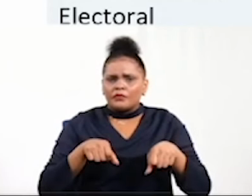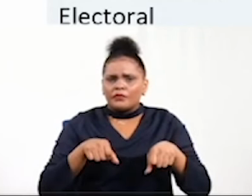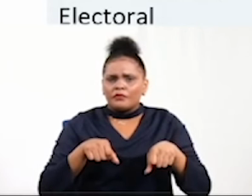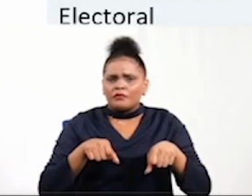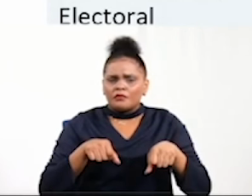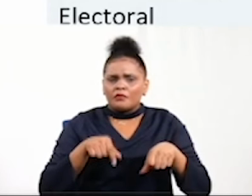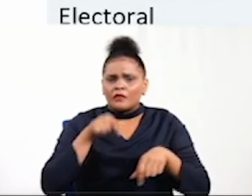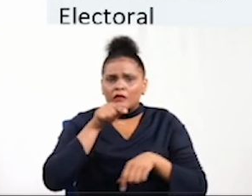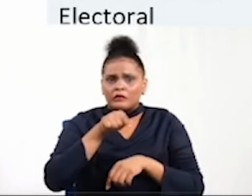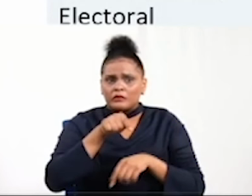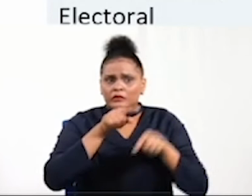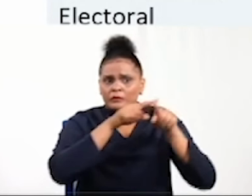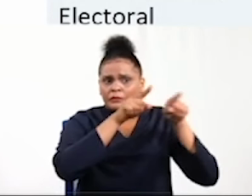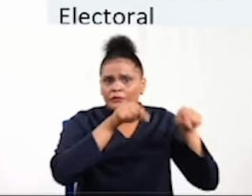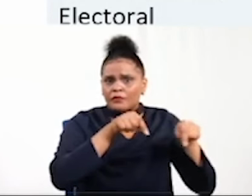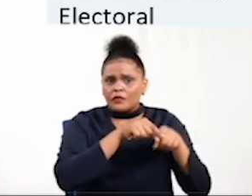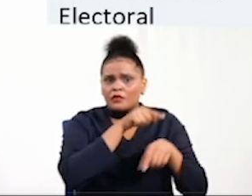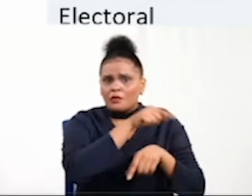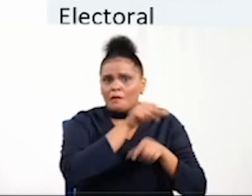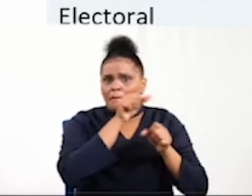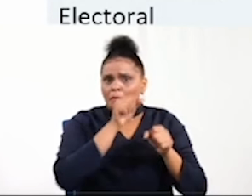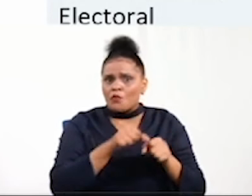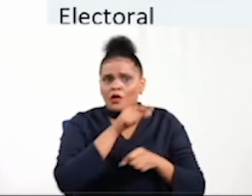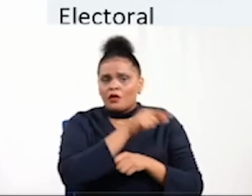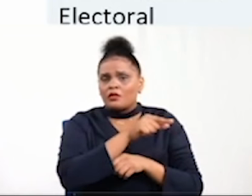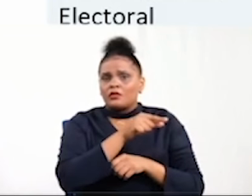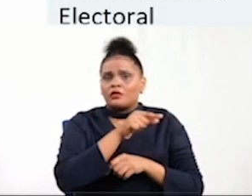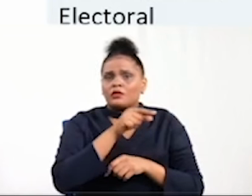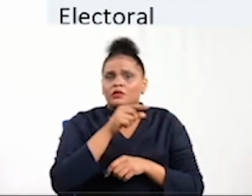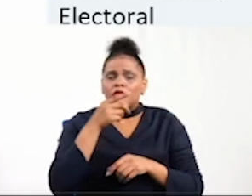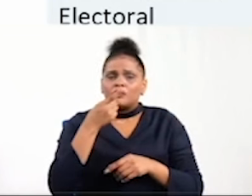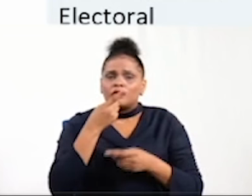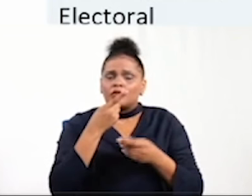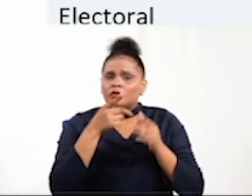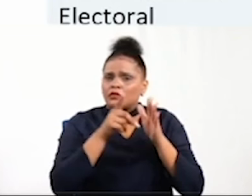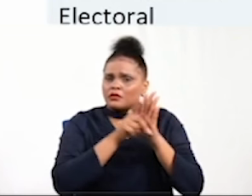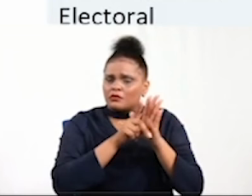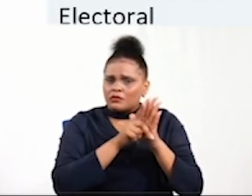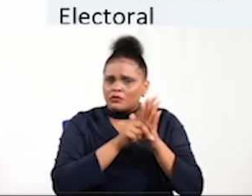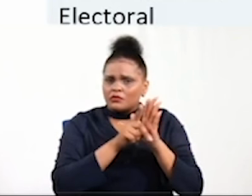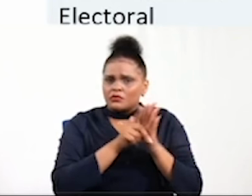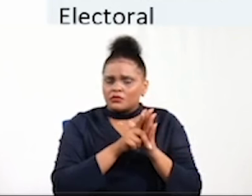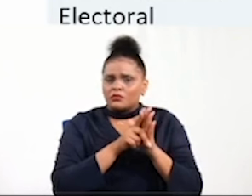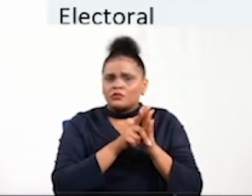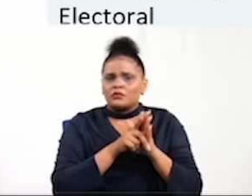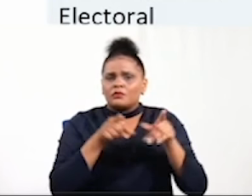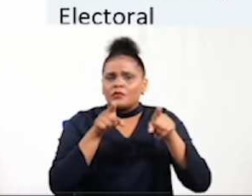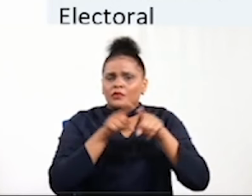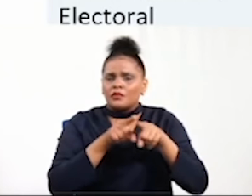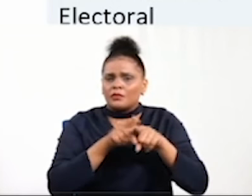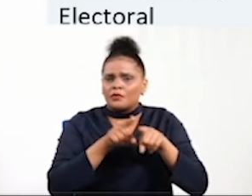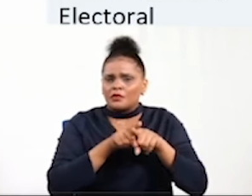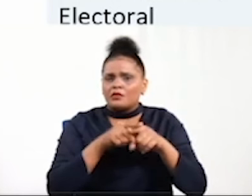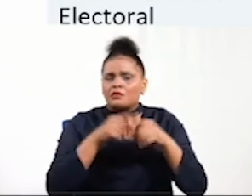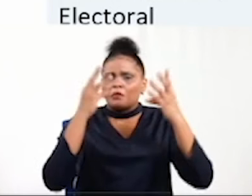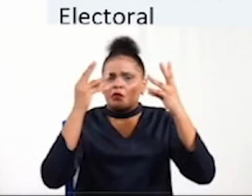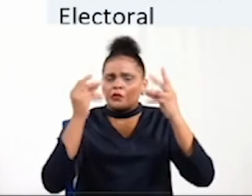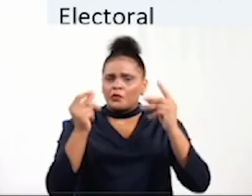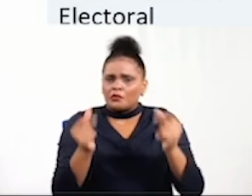de las prioridades los temas relacionados con las mujeres contará además con un presupuesto adecuado con una autonomía